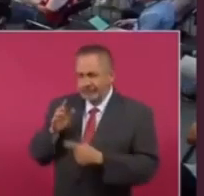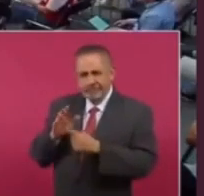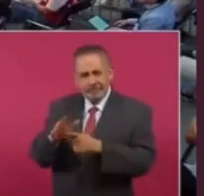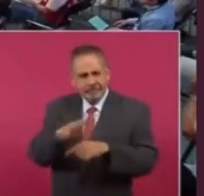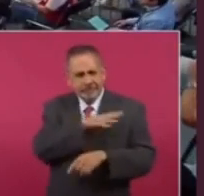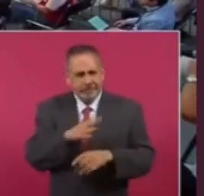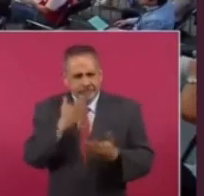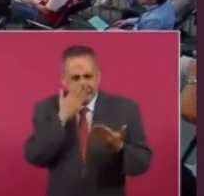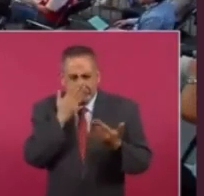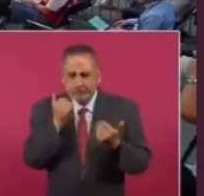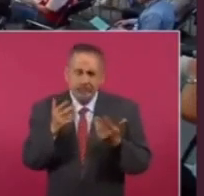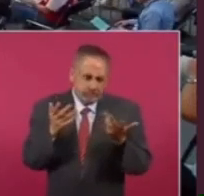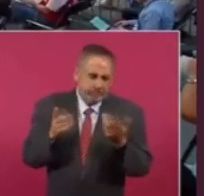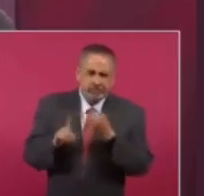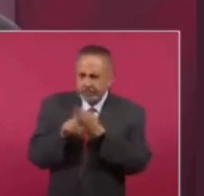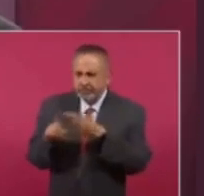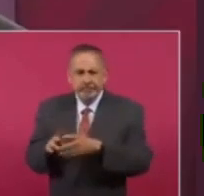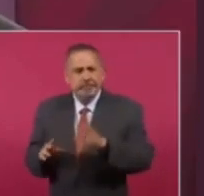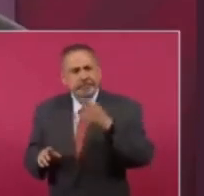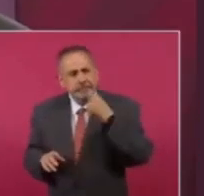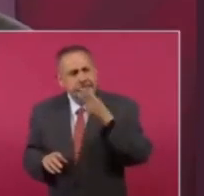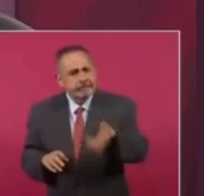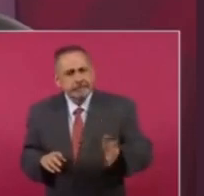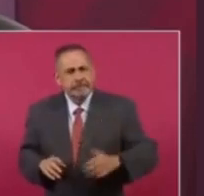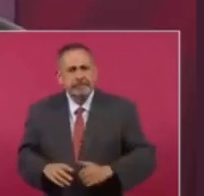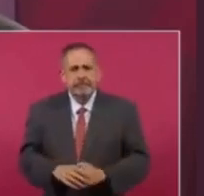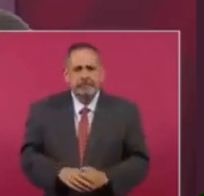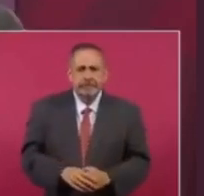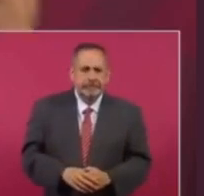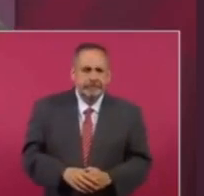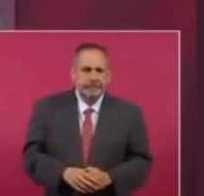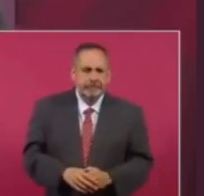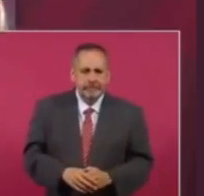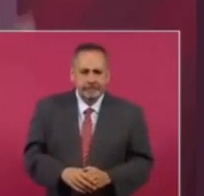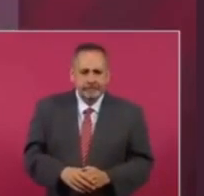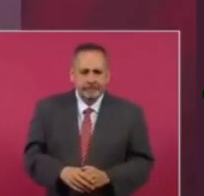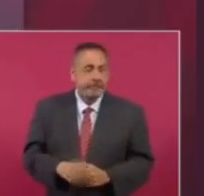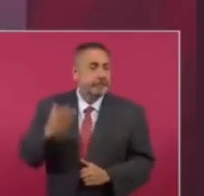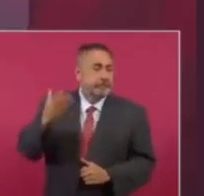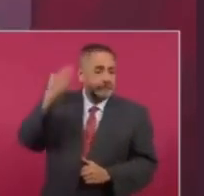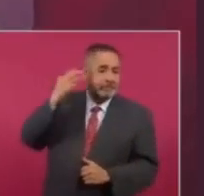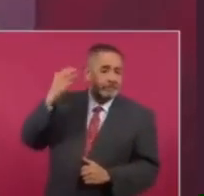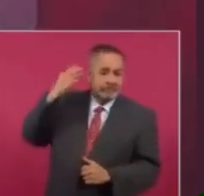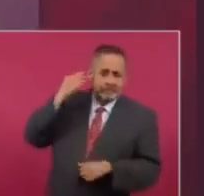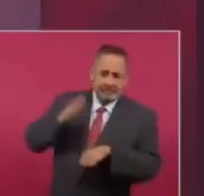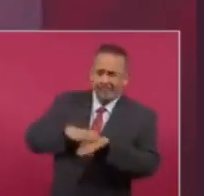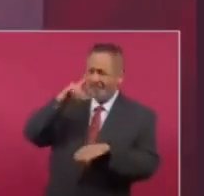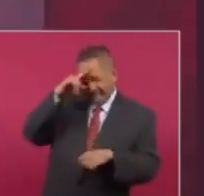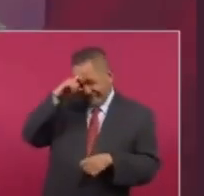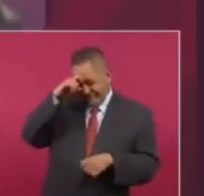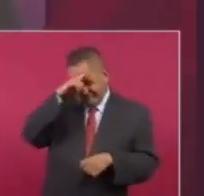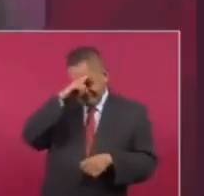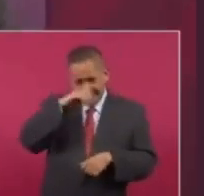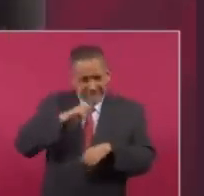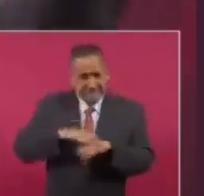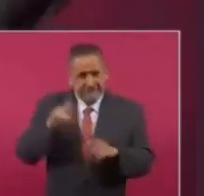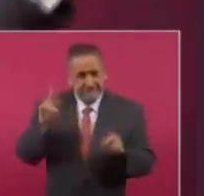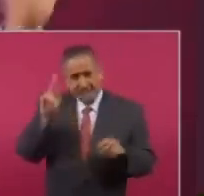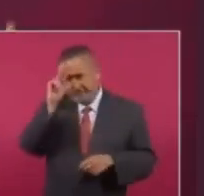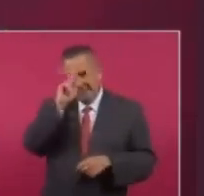decir sí yo les puedo decir que estaba más complicado lo que